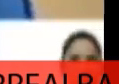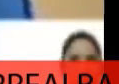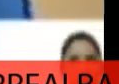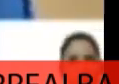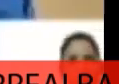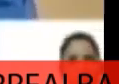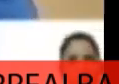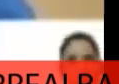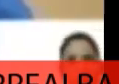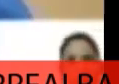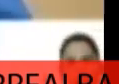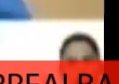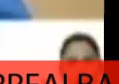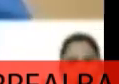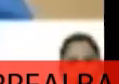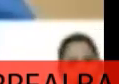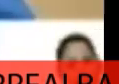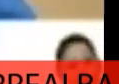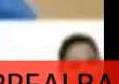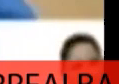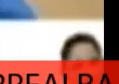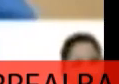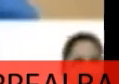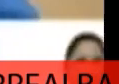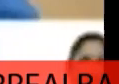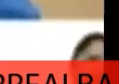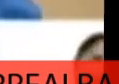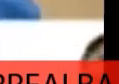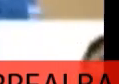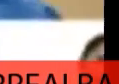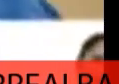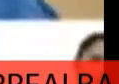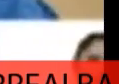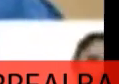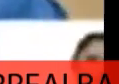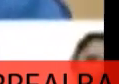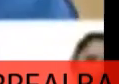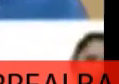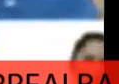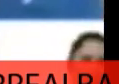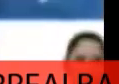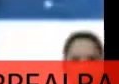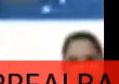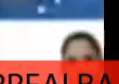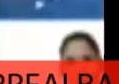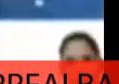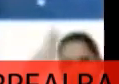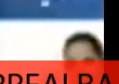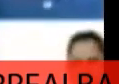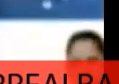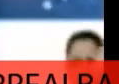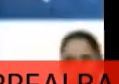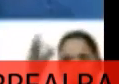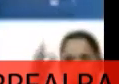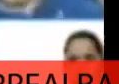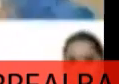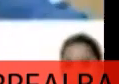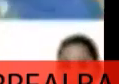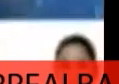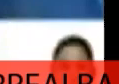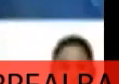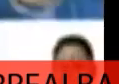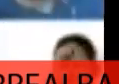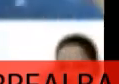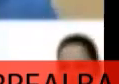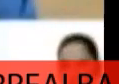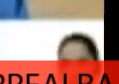la vida frente a la amenaza del coronavirus. Es también importante reconocer, valorar y aplaudir la disposición